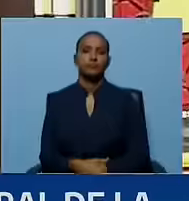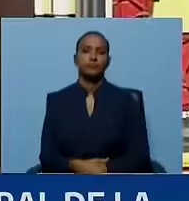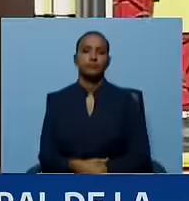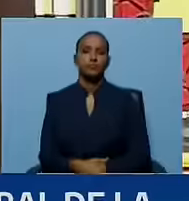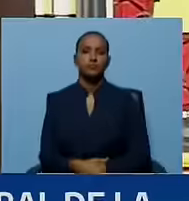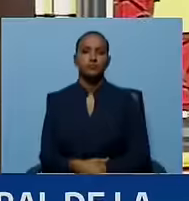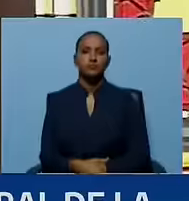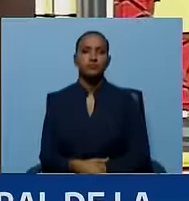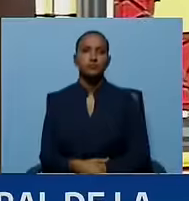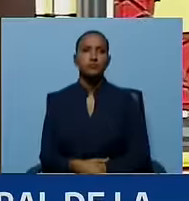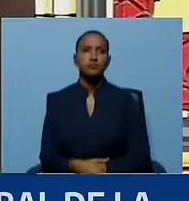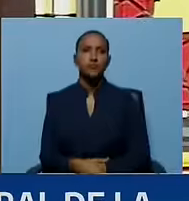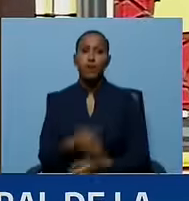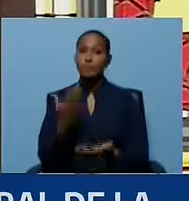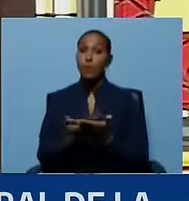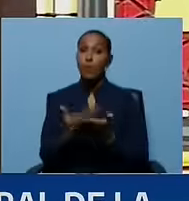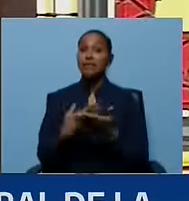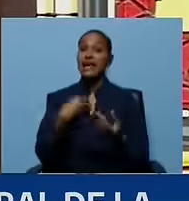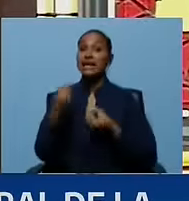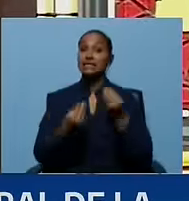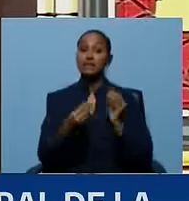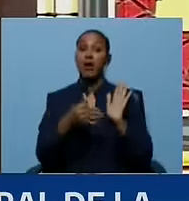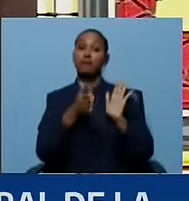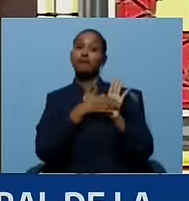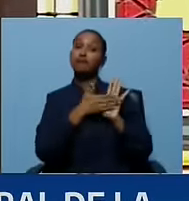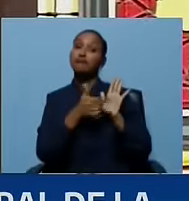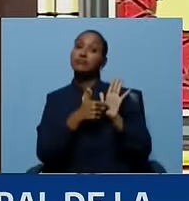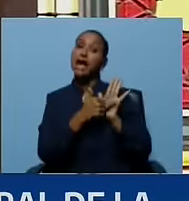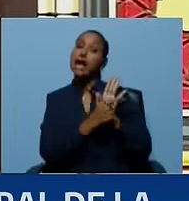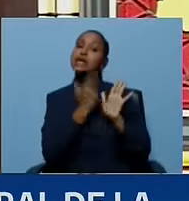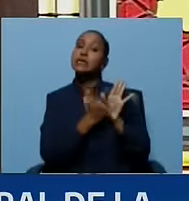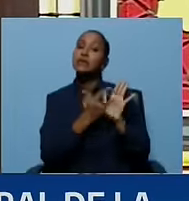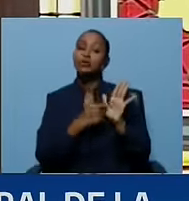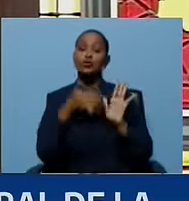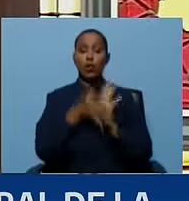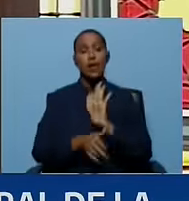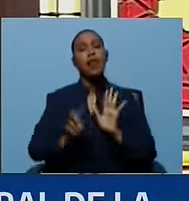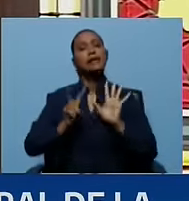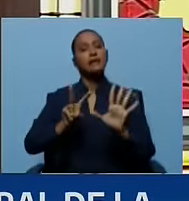que hicimos, es la propuesta que hicimos de la 7T,